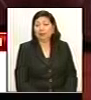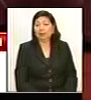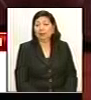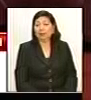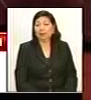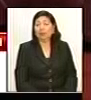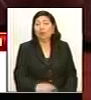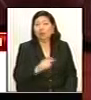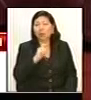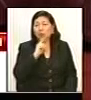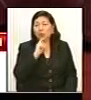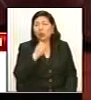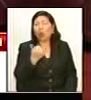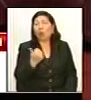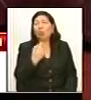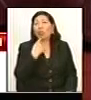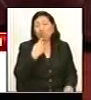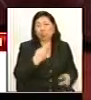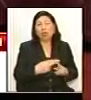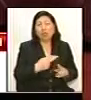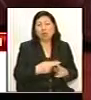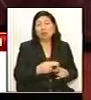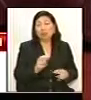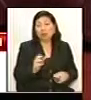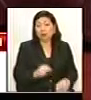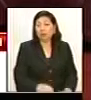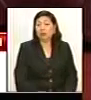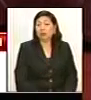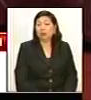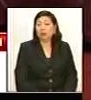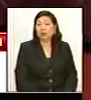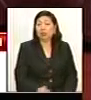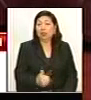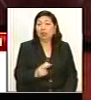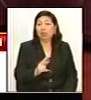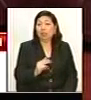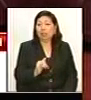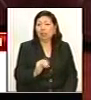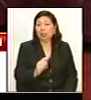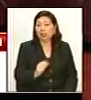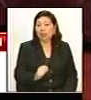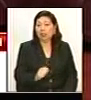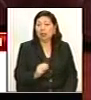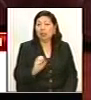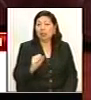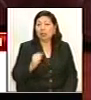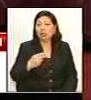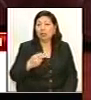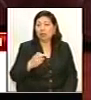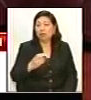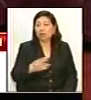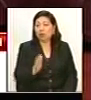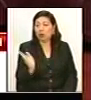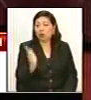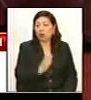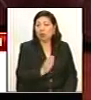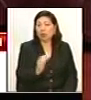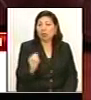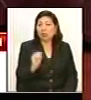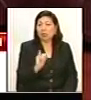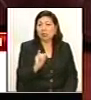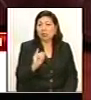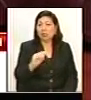Arias Schreiber y el doctor Silva, ¿no? ¿Puede repetir los nombres? Arias Schreiber el 2016 y el doctor Silva